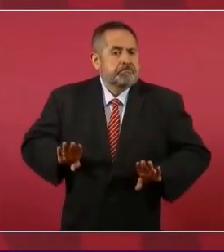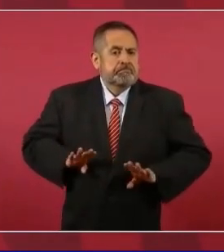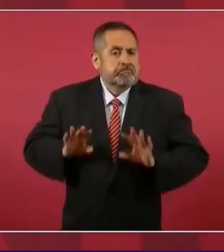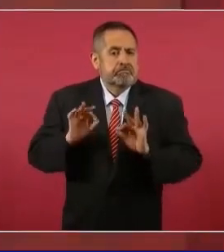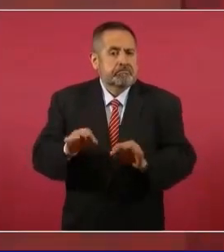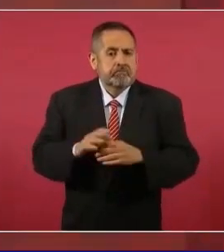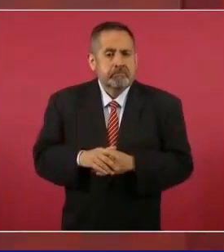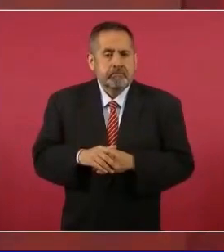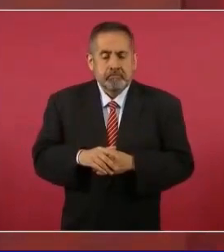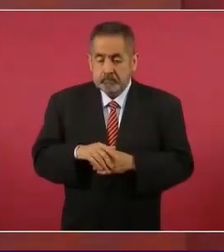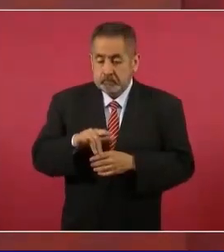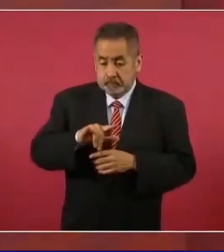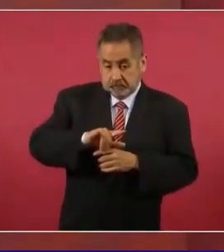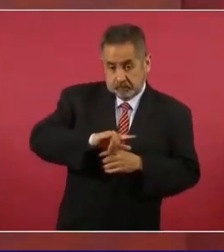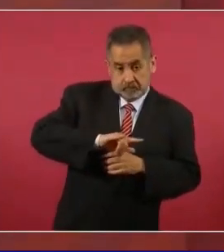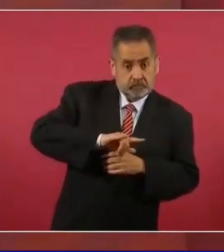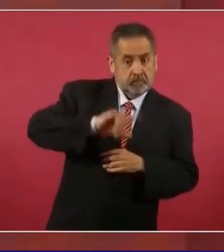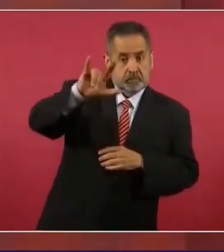solo es factible